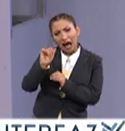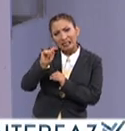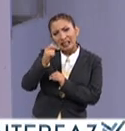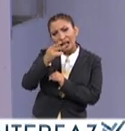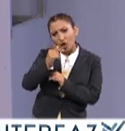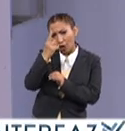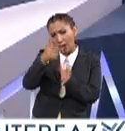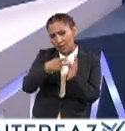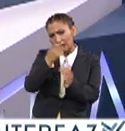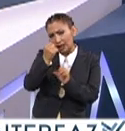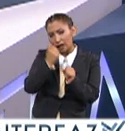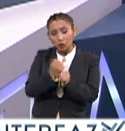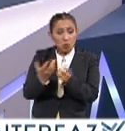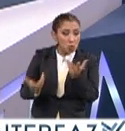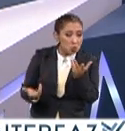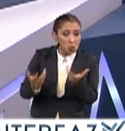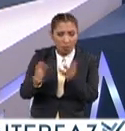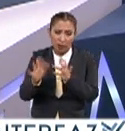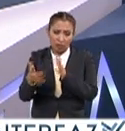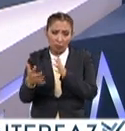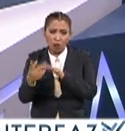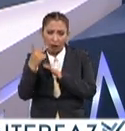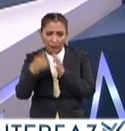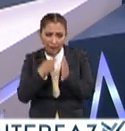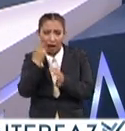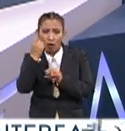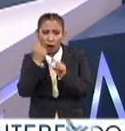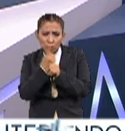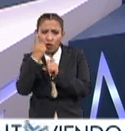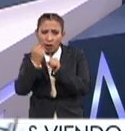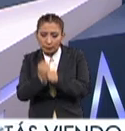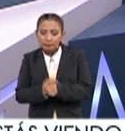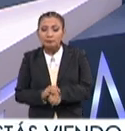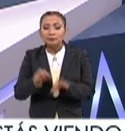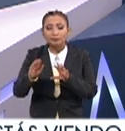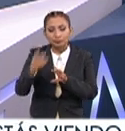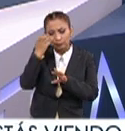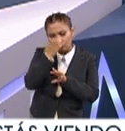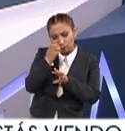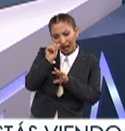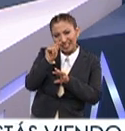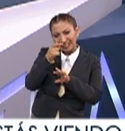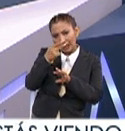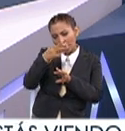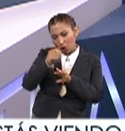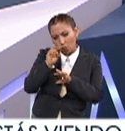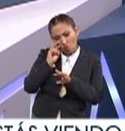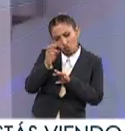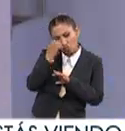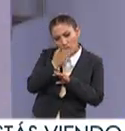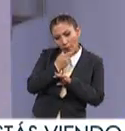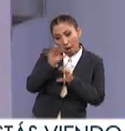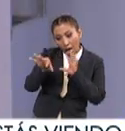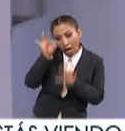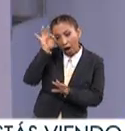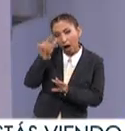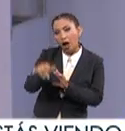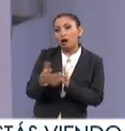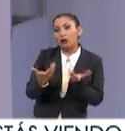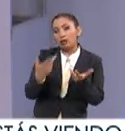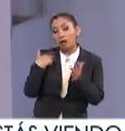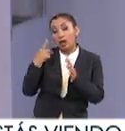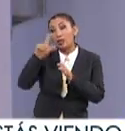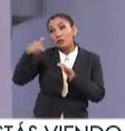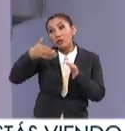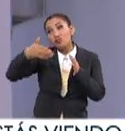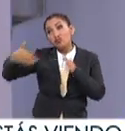tiene, al año? Más o menos una vez al año. Sí, aproximadamente una vez al año, y después más